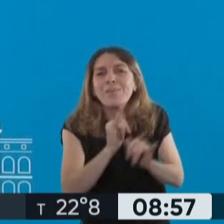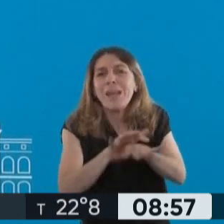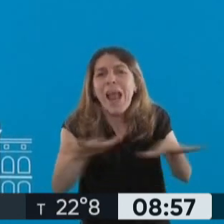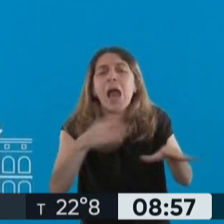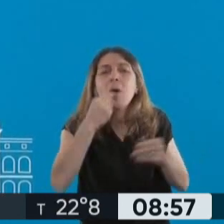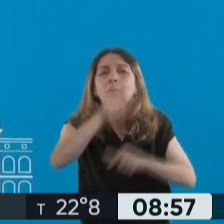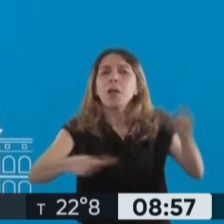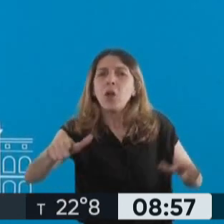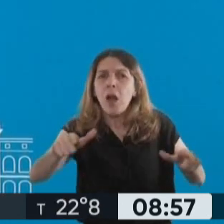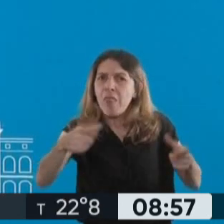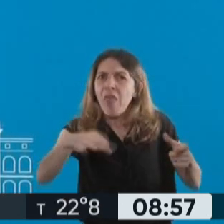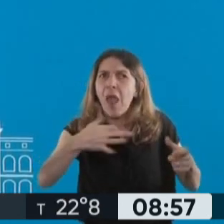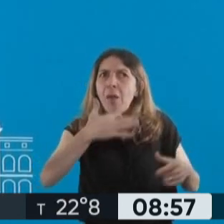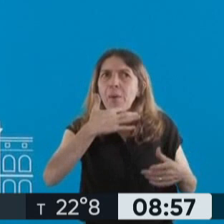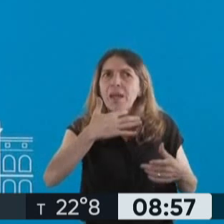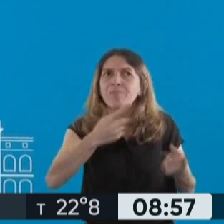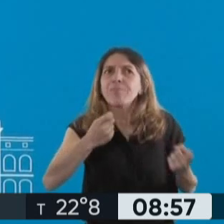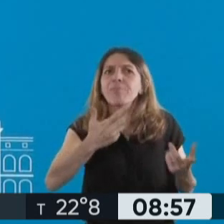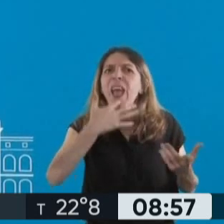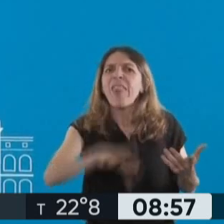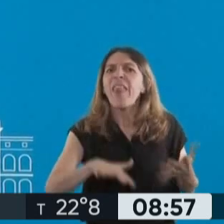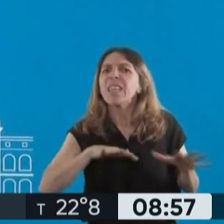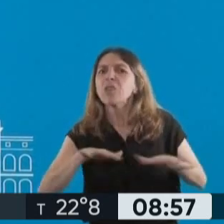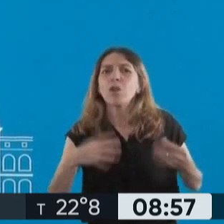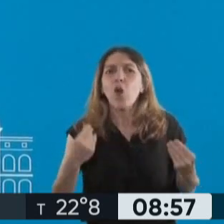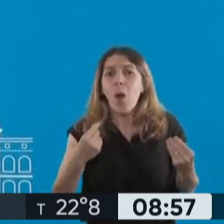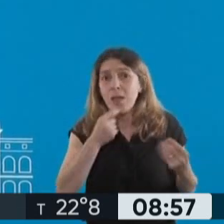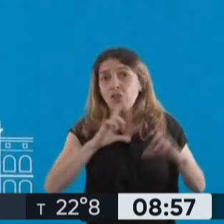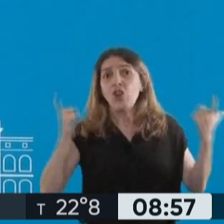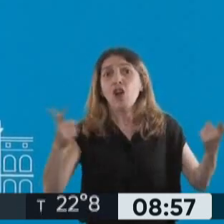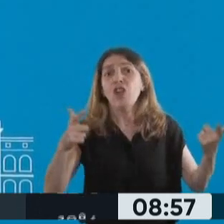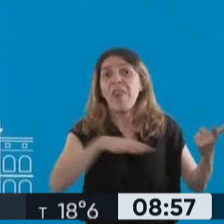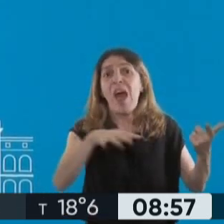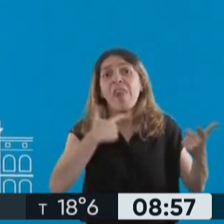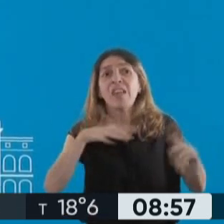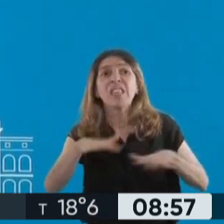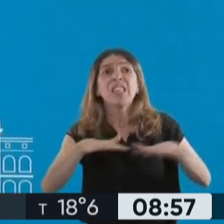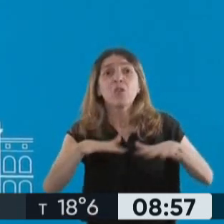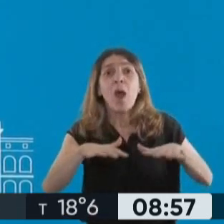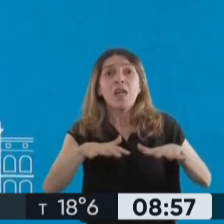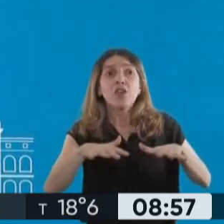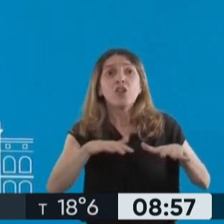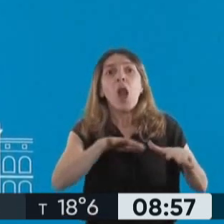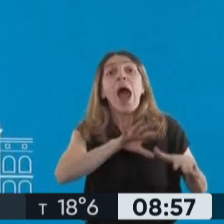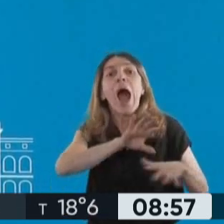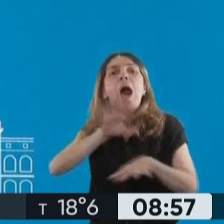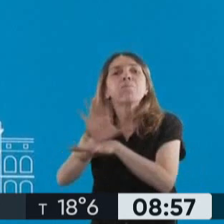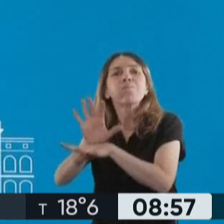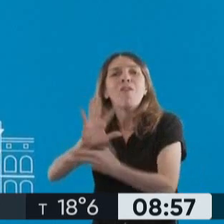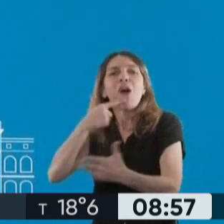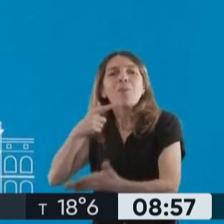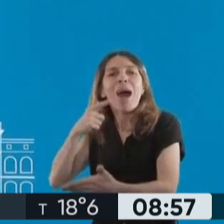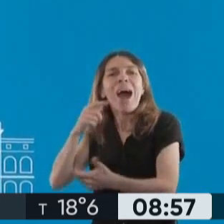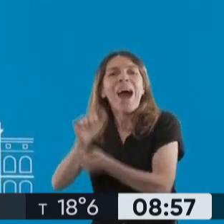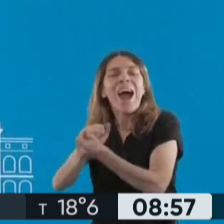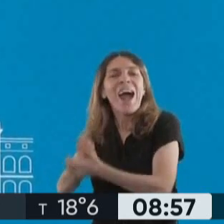comprender las razones de las cosas que pasan. Las situaciones en la sociedad no son titulares en los diarios, son procesos que suceden durante